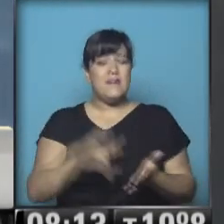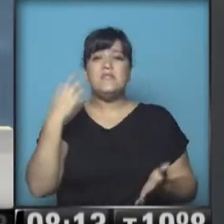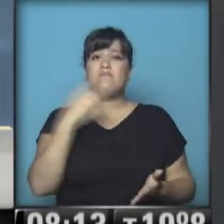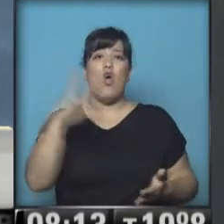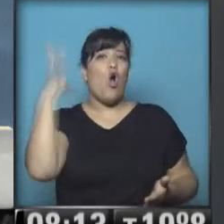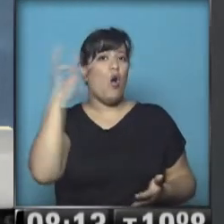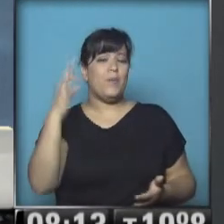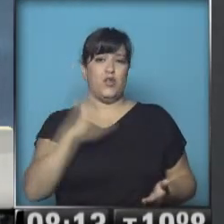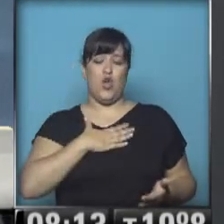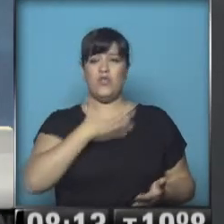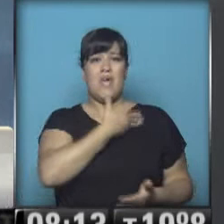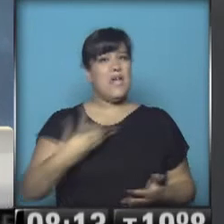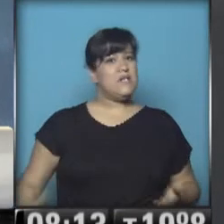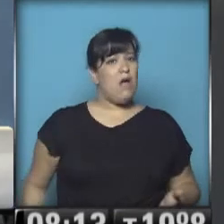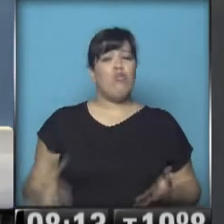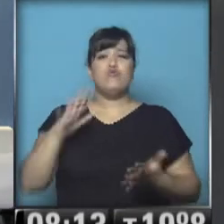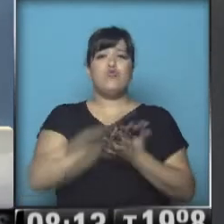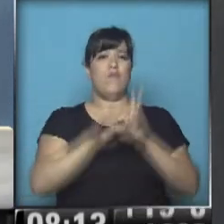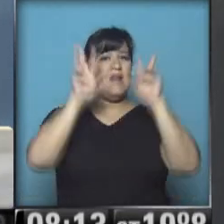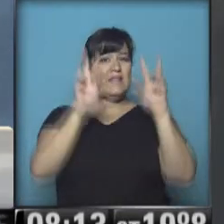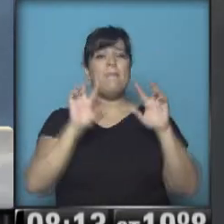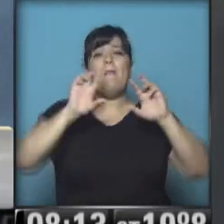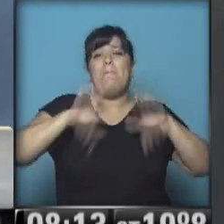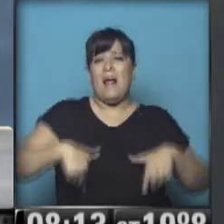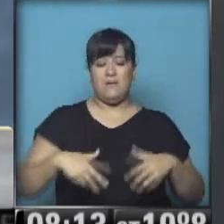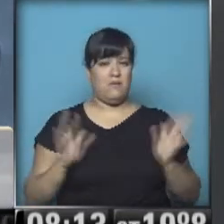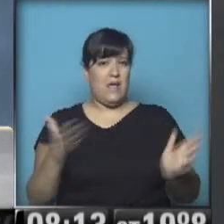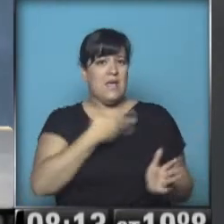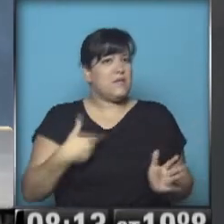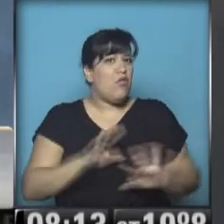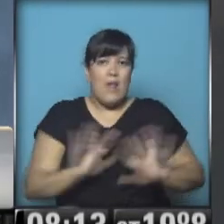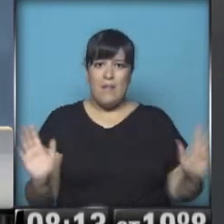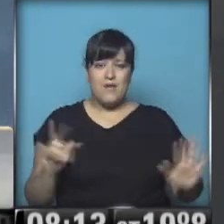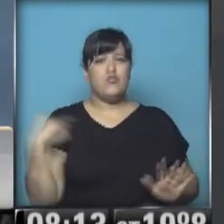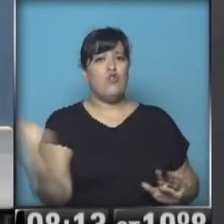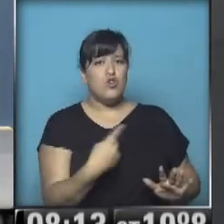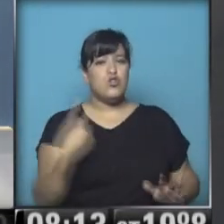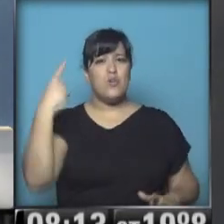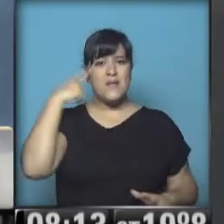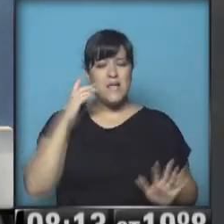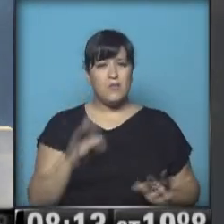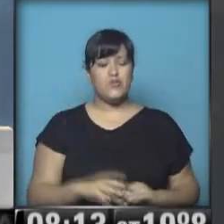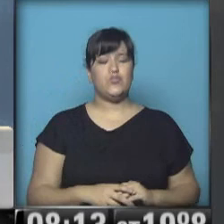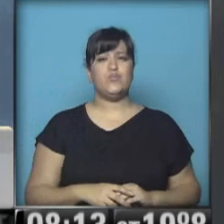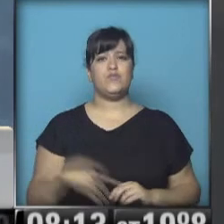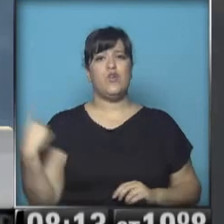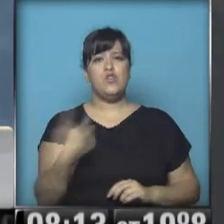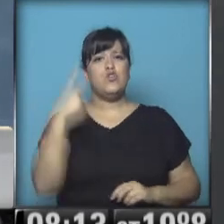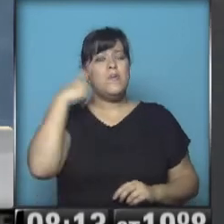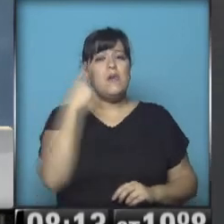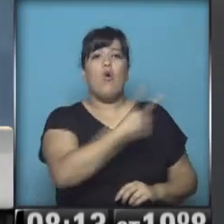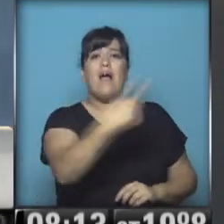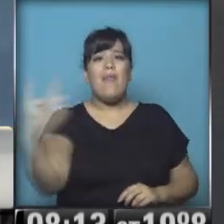desde el estado en materia de ejecución de políticas públicas nosotros consideramos que cada uno es responsable